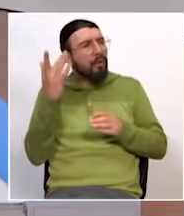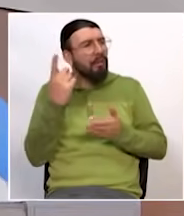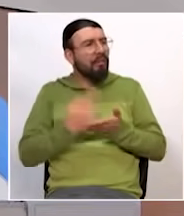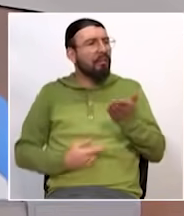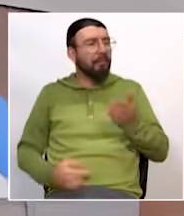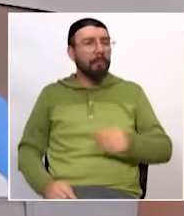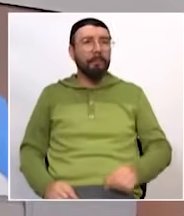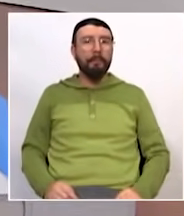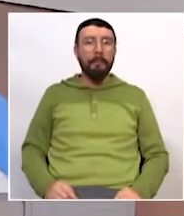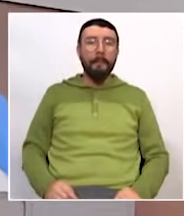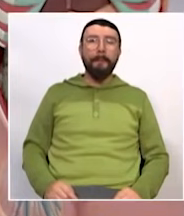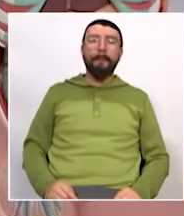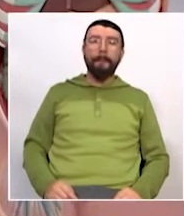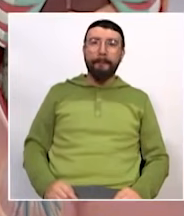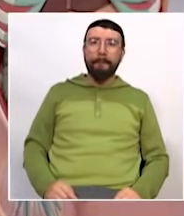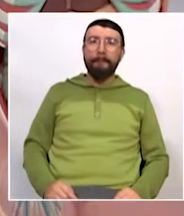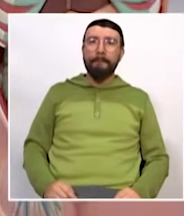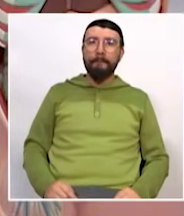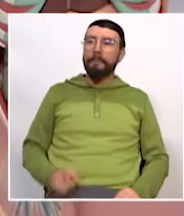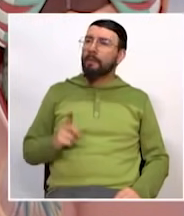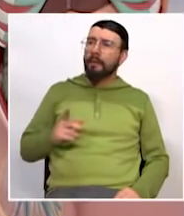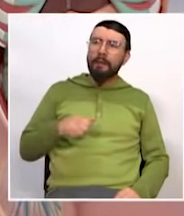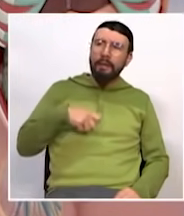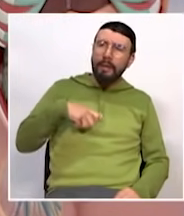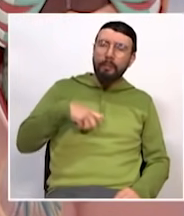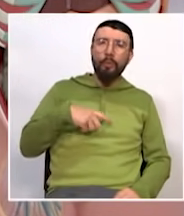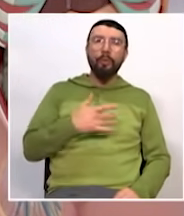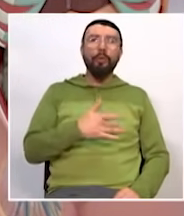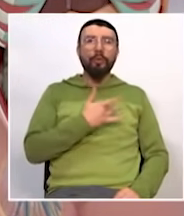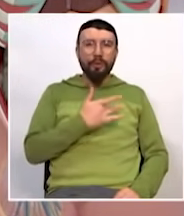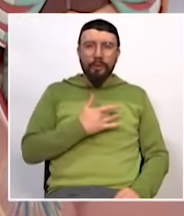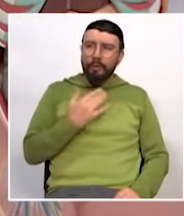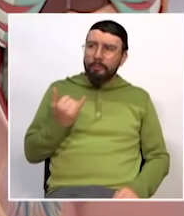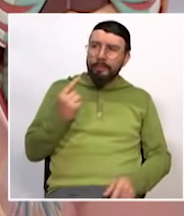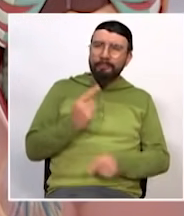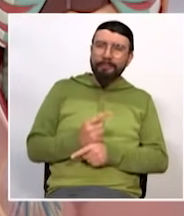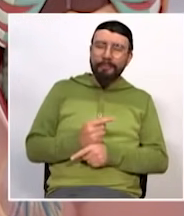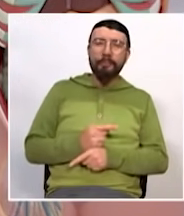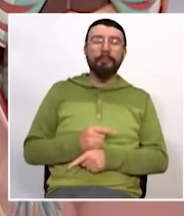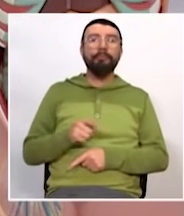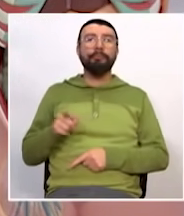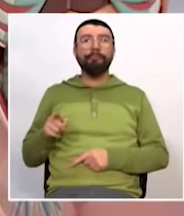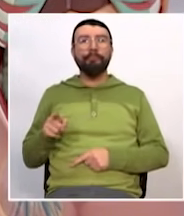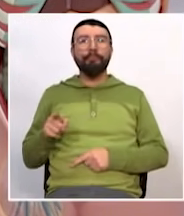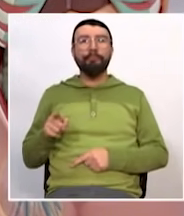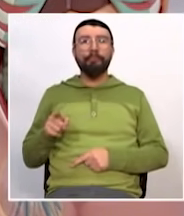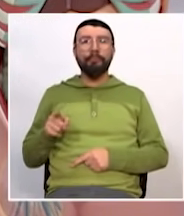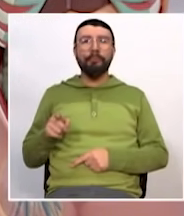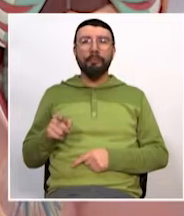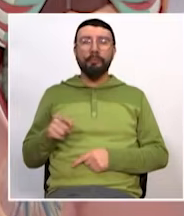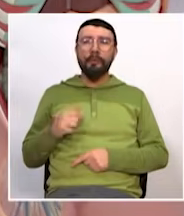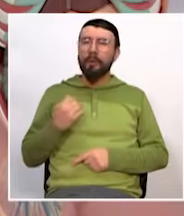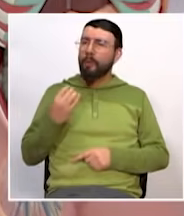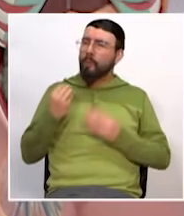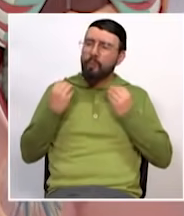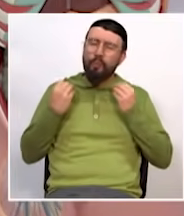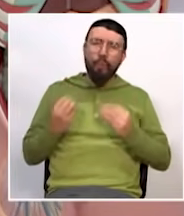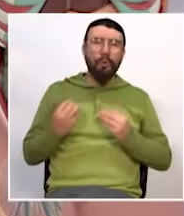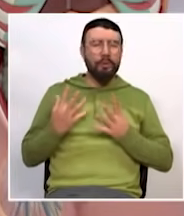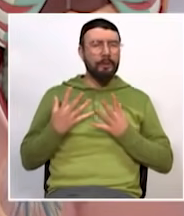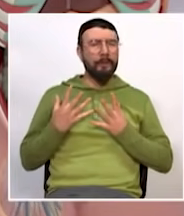bien tenemos allí un síntoma que revela una posición de extremo estrés